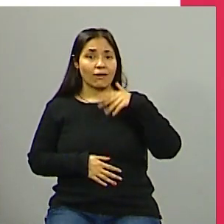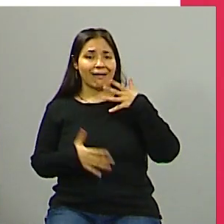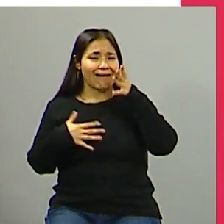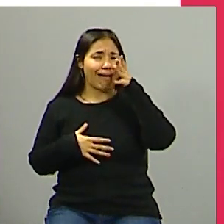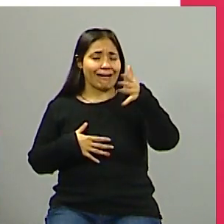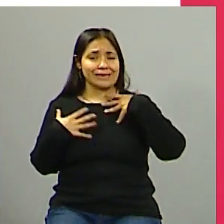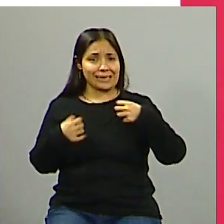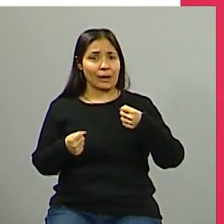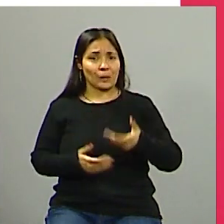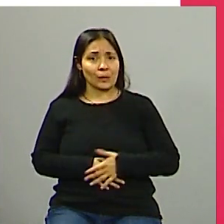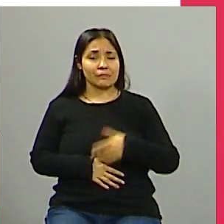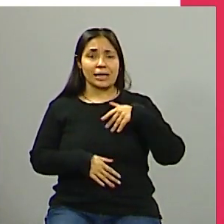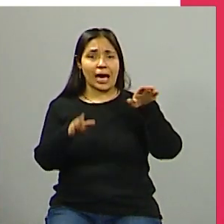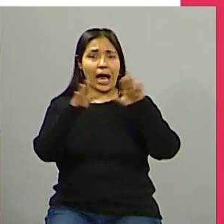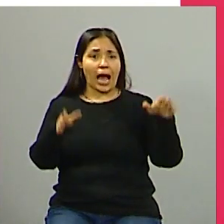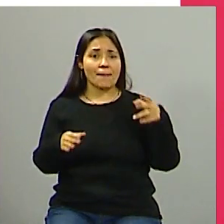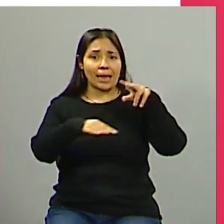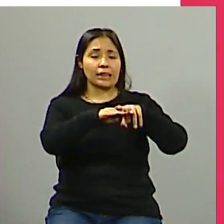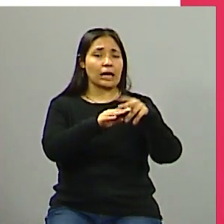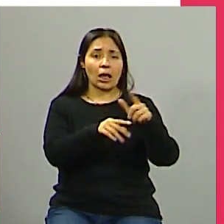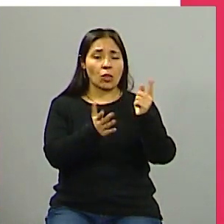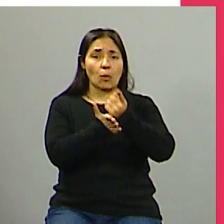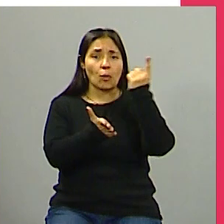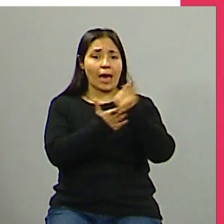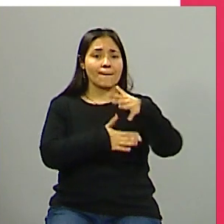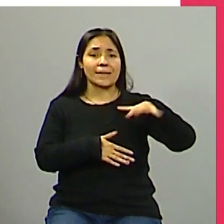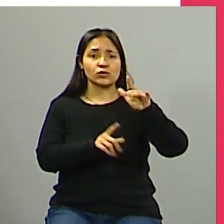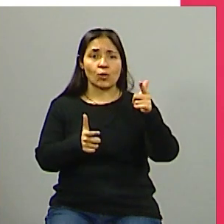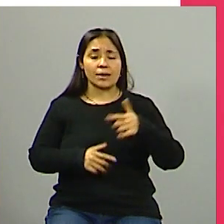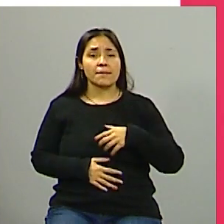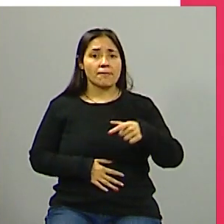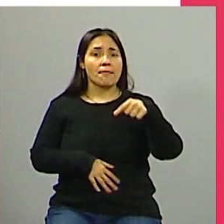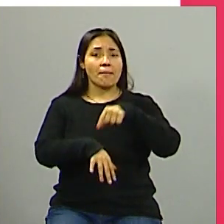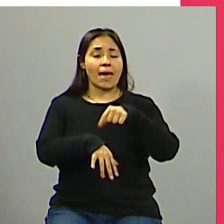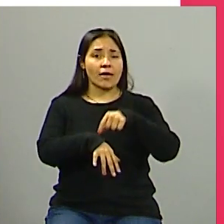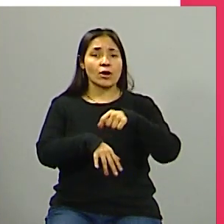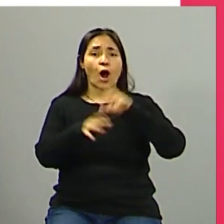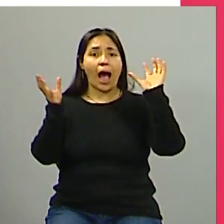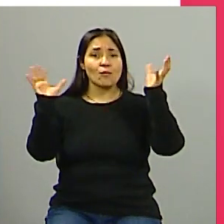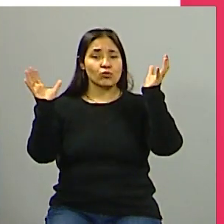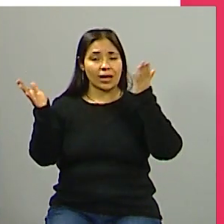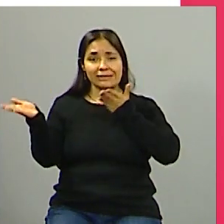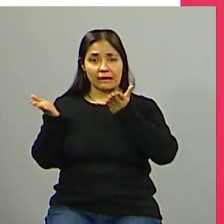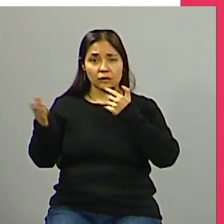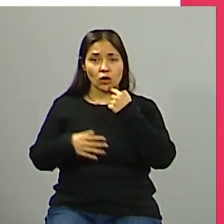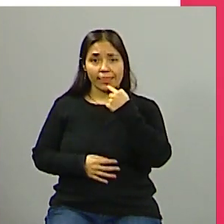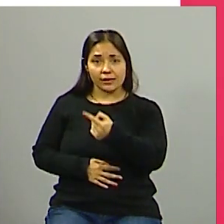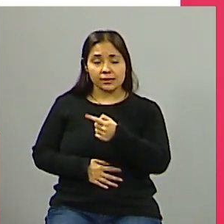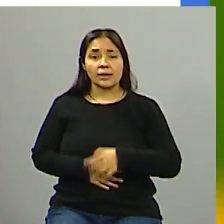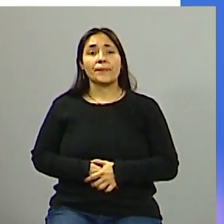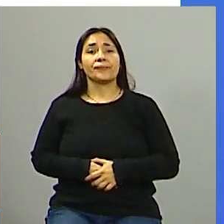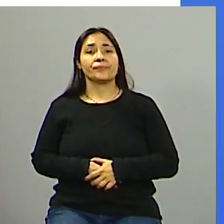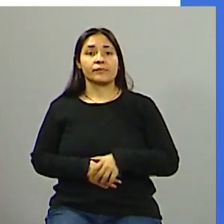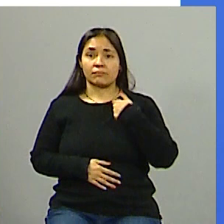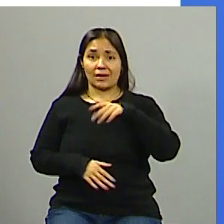Y que no había camas para dejarla internada. Le dicen a los médicos de esa ambulancia, de ese servicio médico,